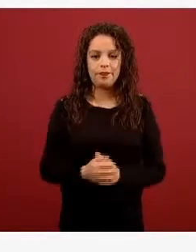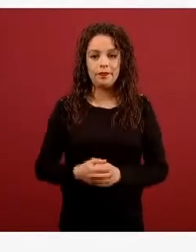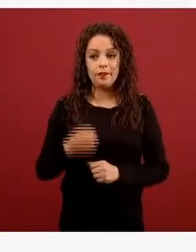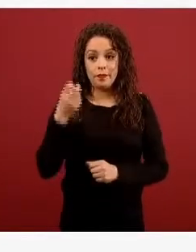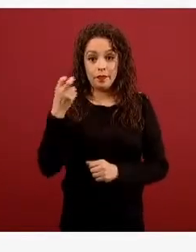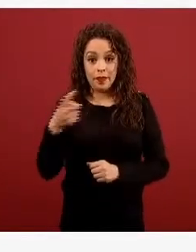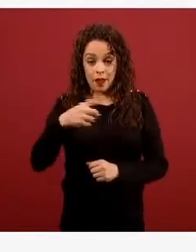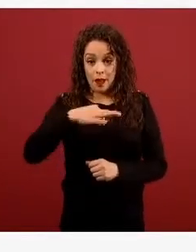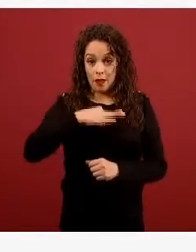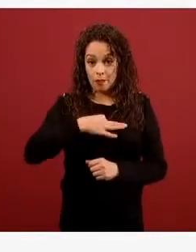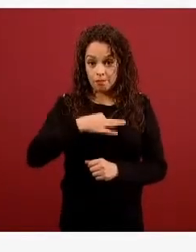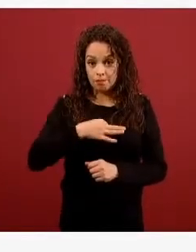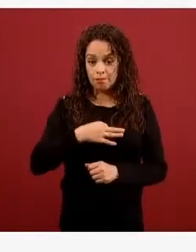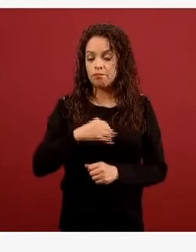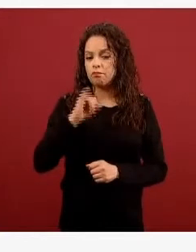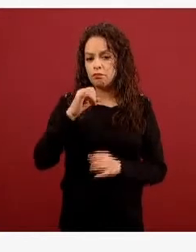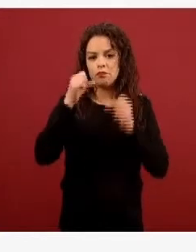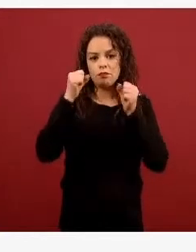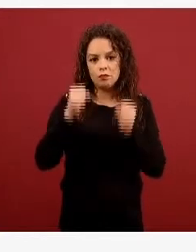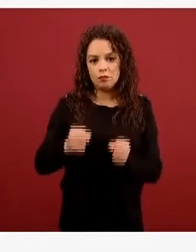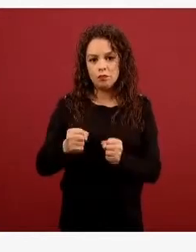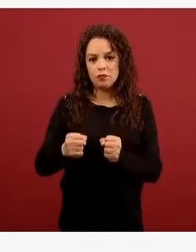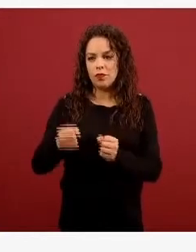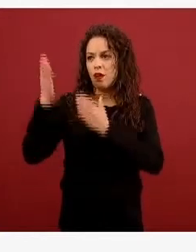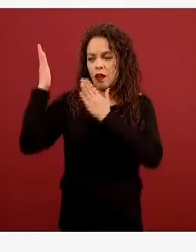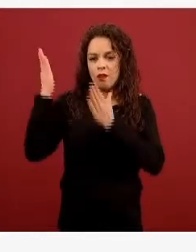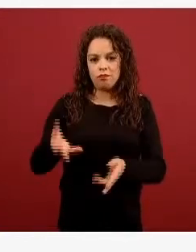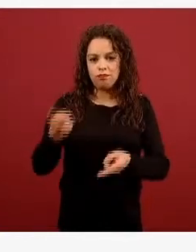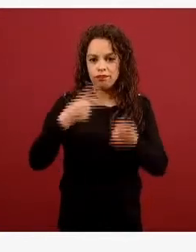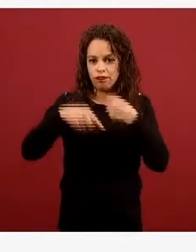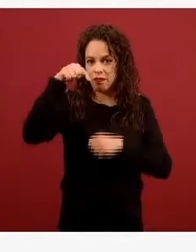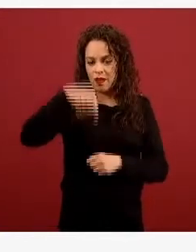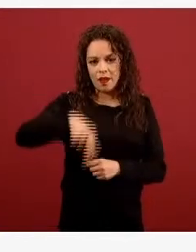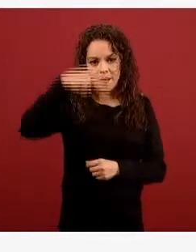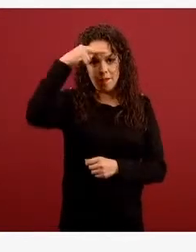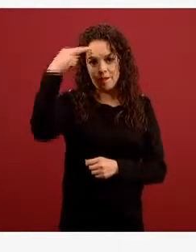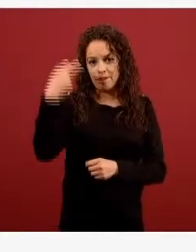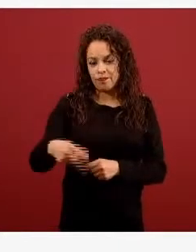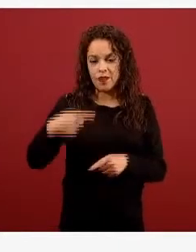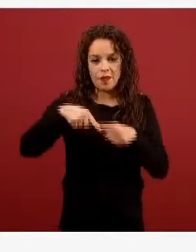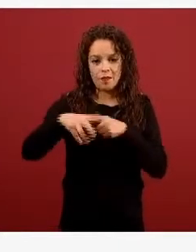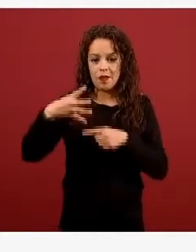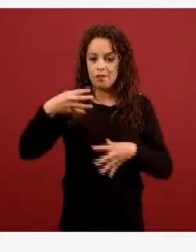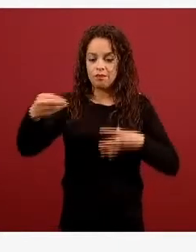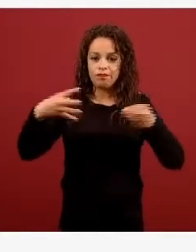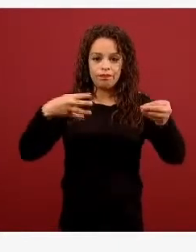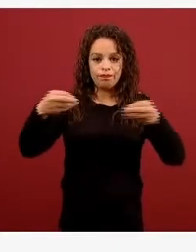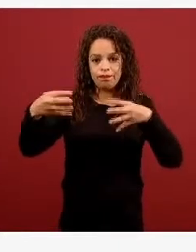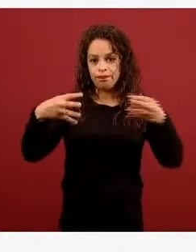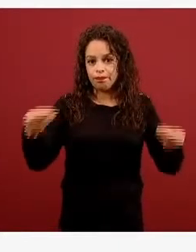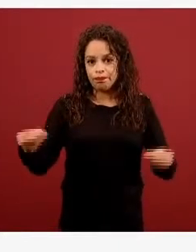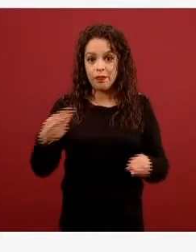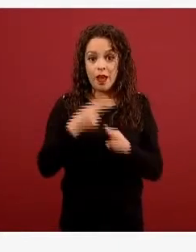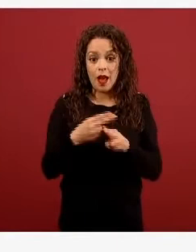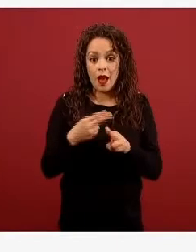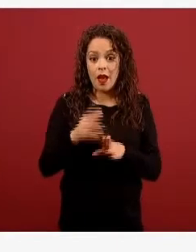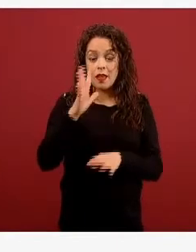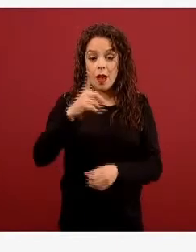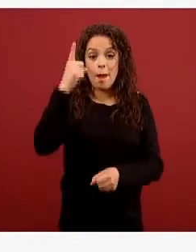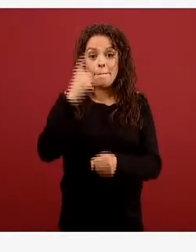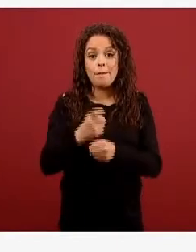llegar a México, es inminente, lo empezamos a buscar hasta que se detecta el primer caso.